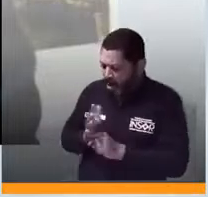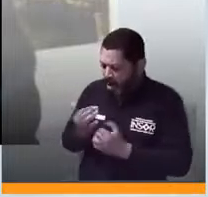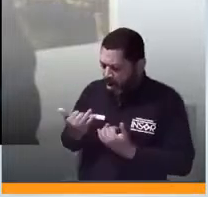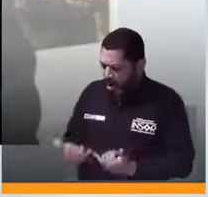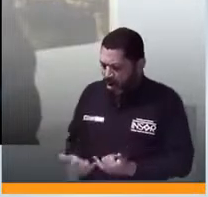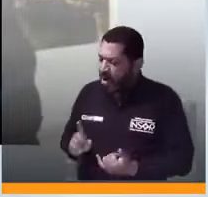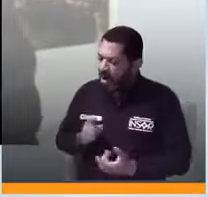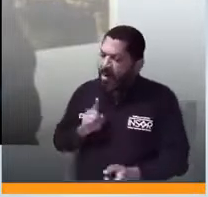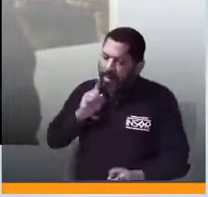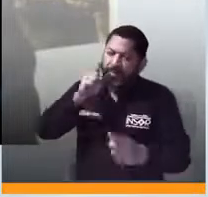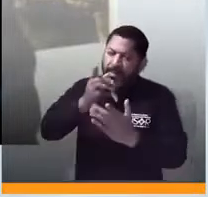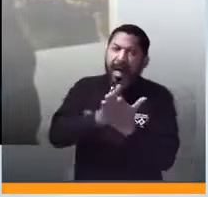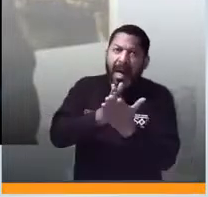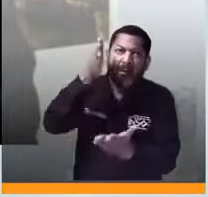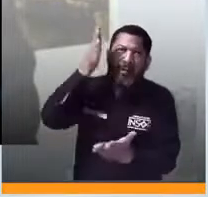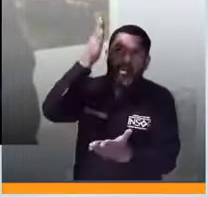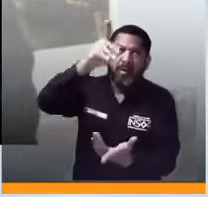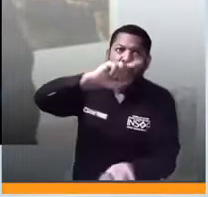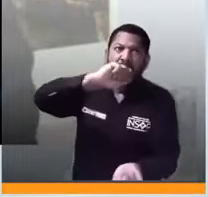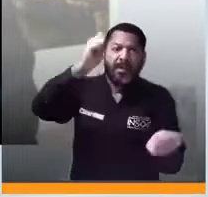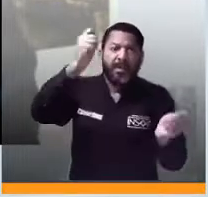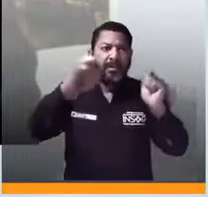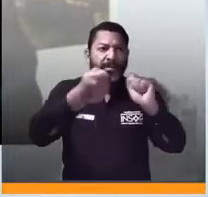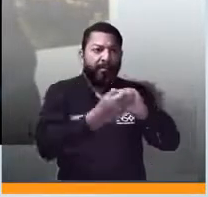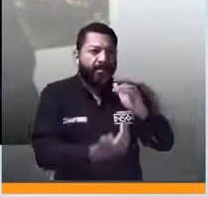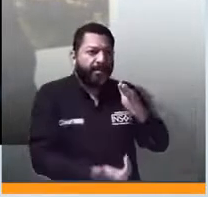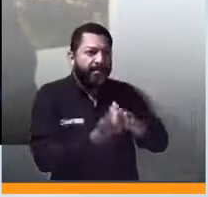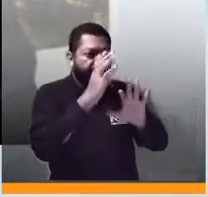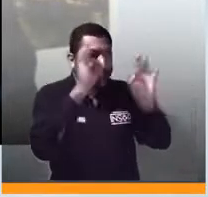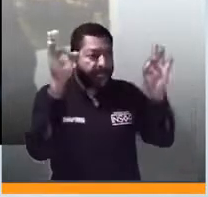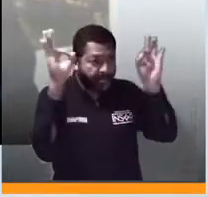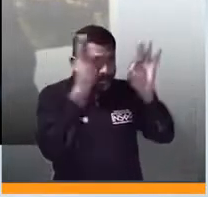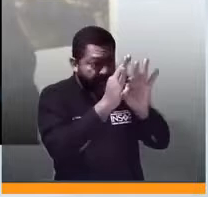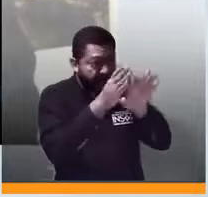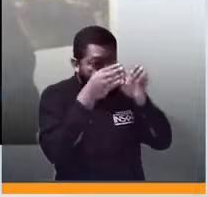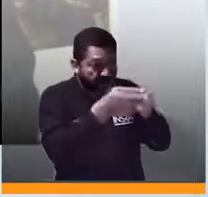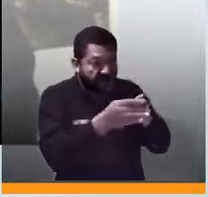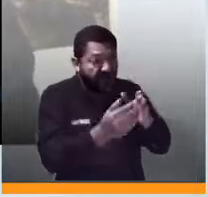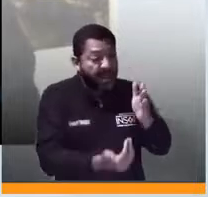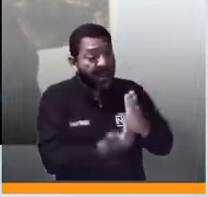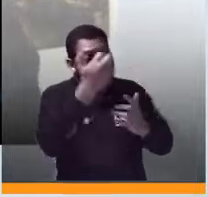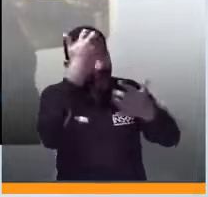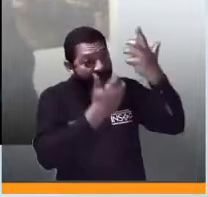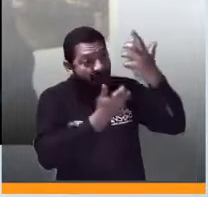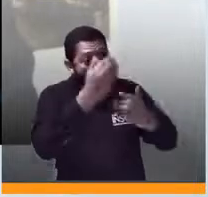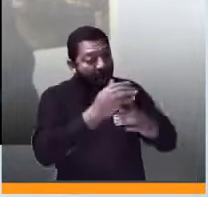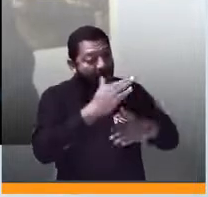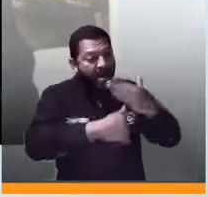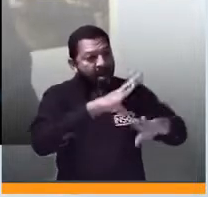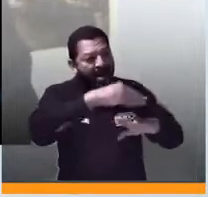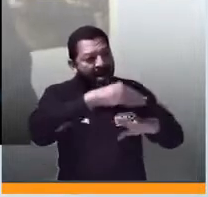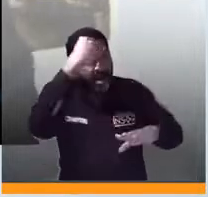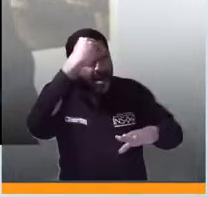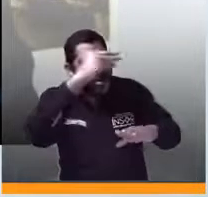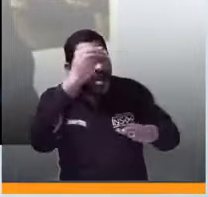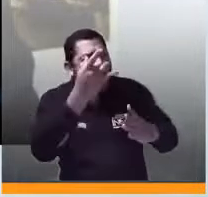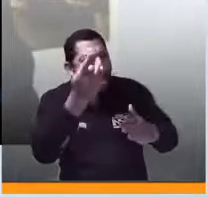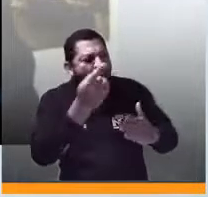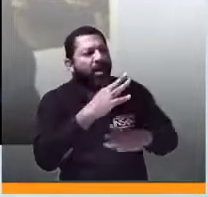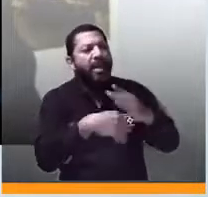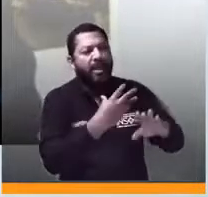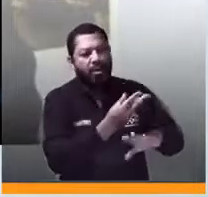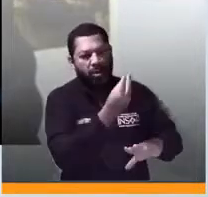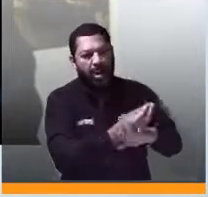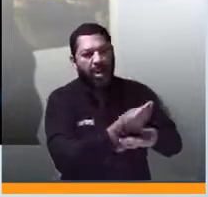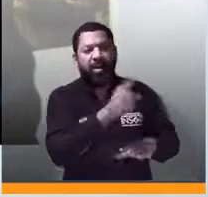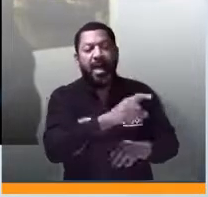de la transformación que tiene el nuevo enfoque de evaluar resultados de aprendizaje como parte de la estrategia de la formación que requiere